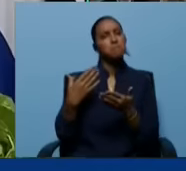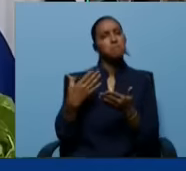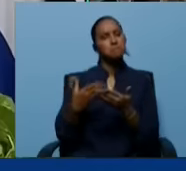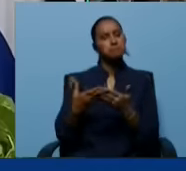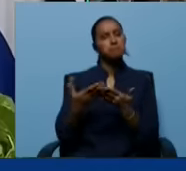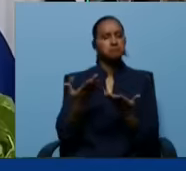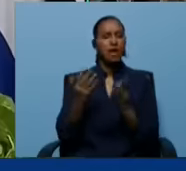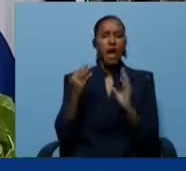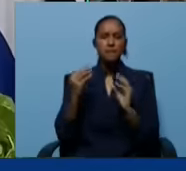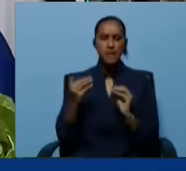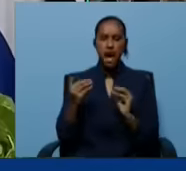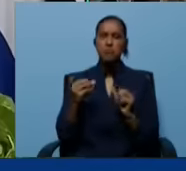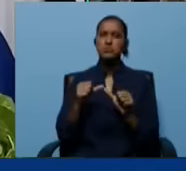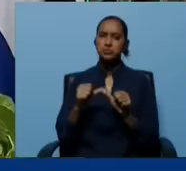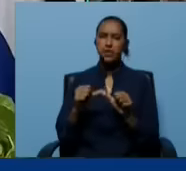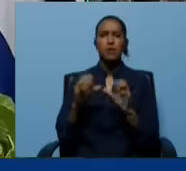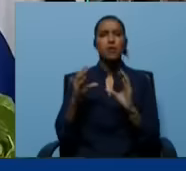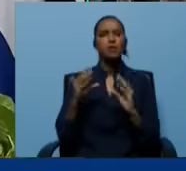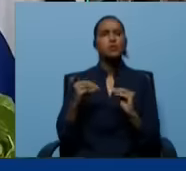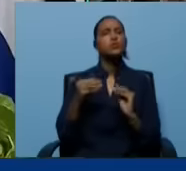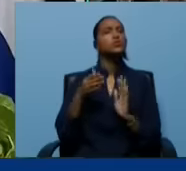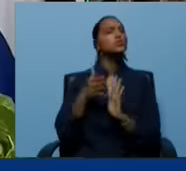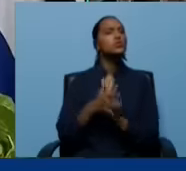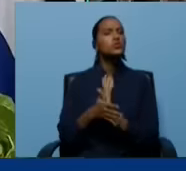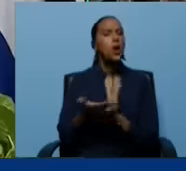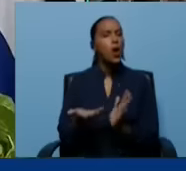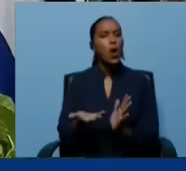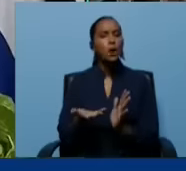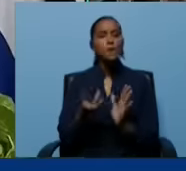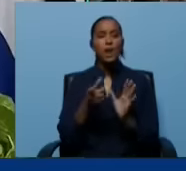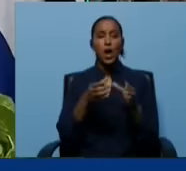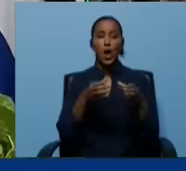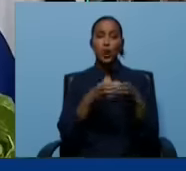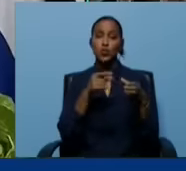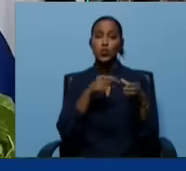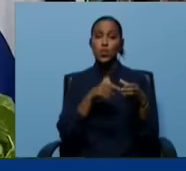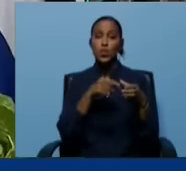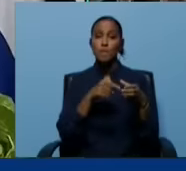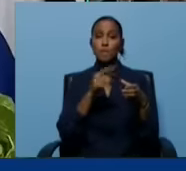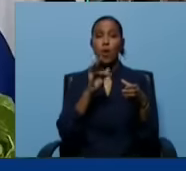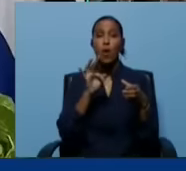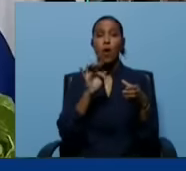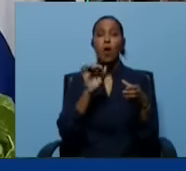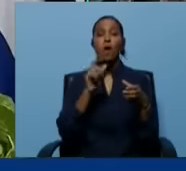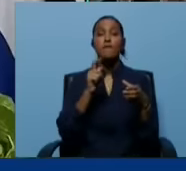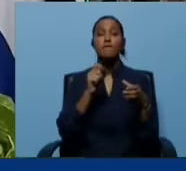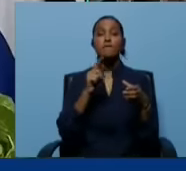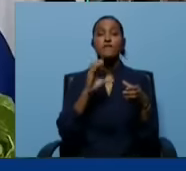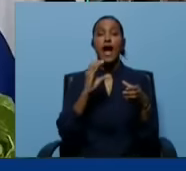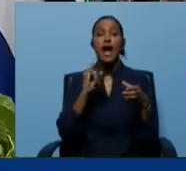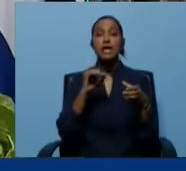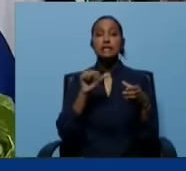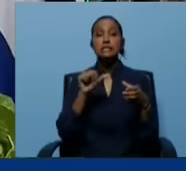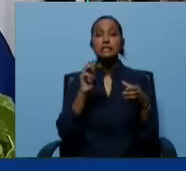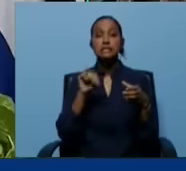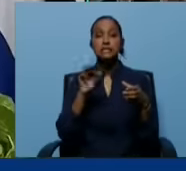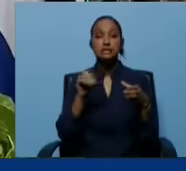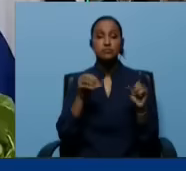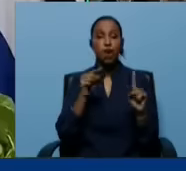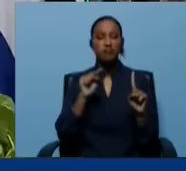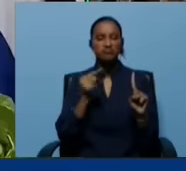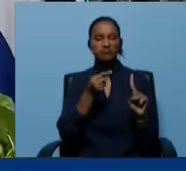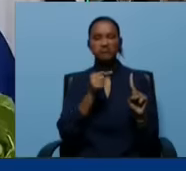que el fascismo está resurgiendo, se